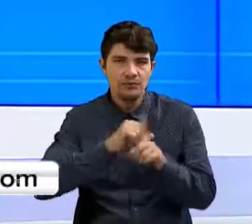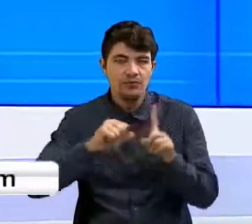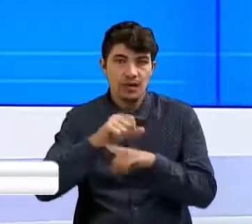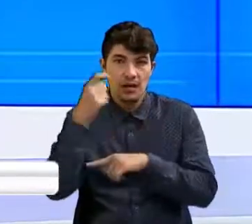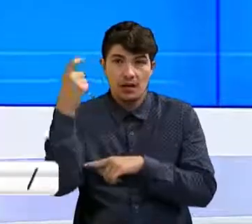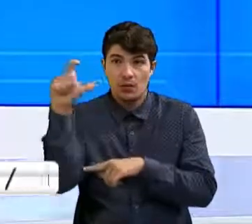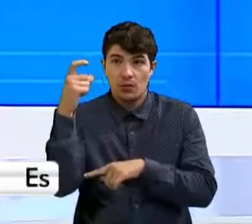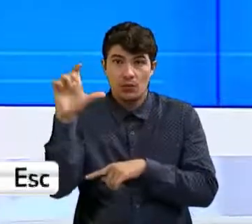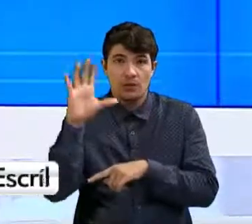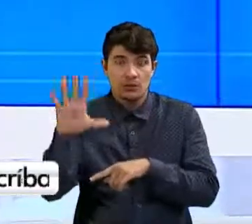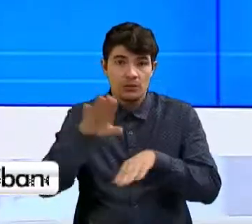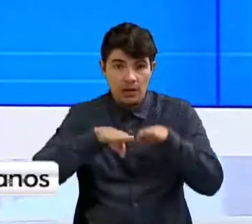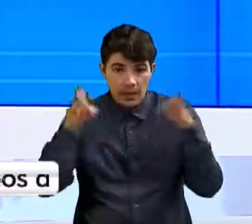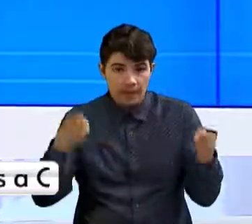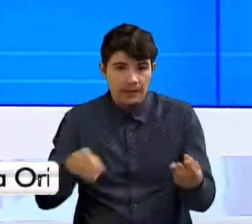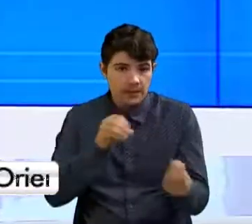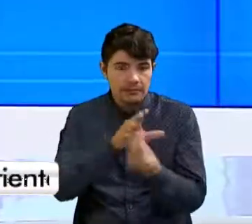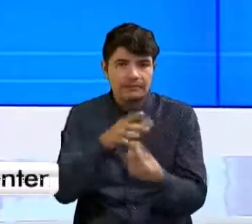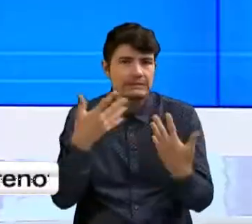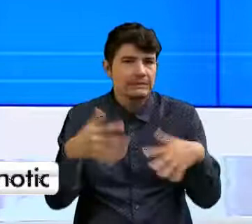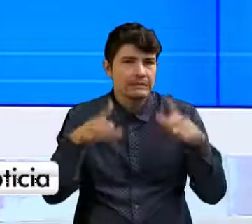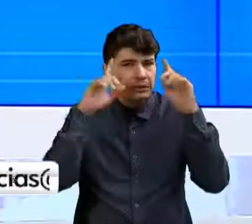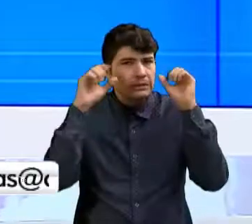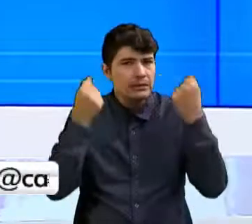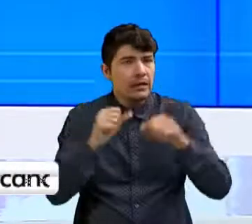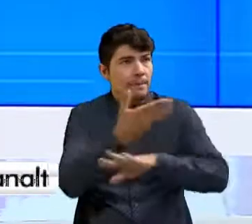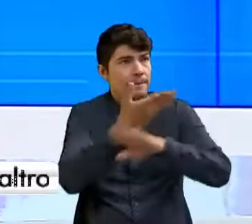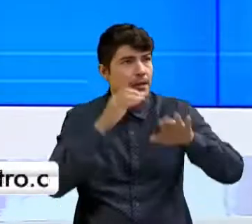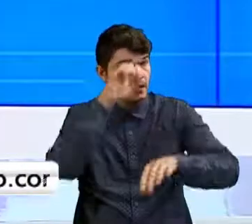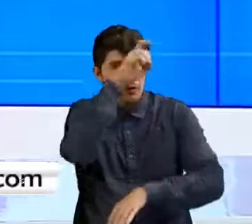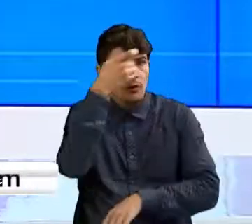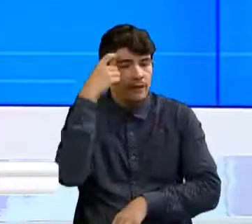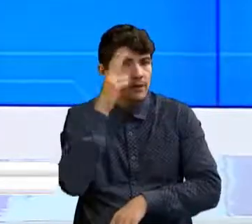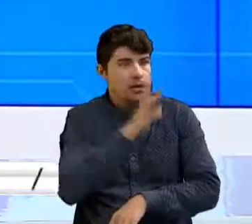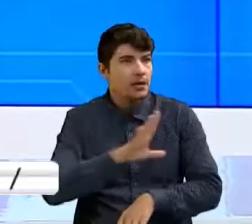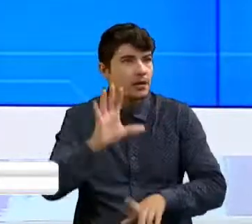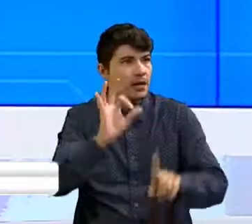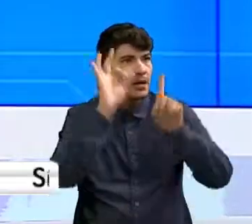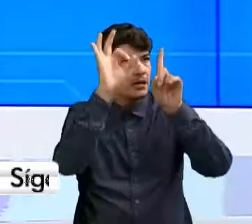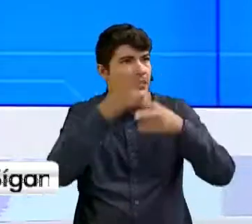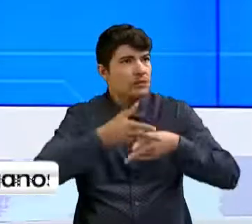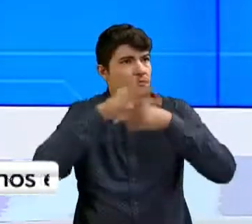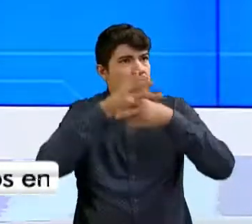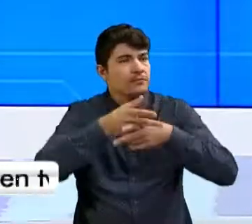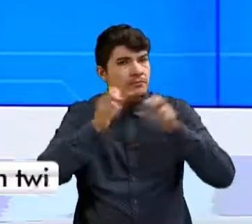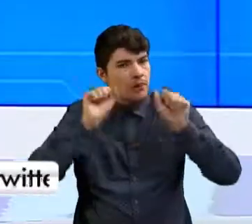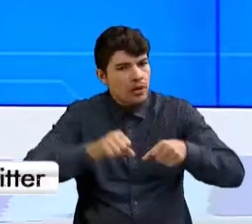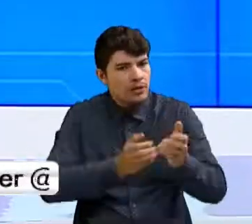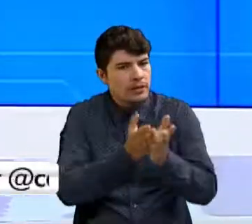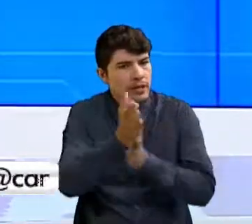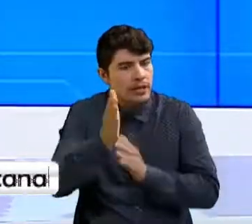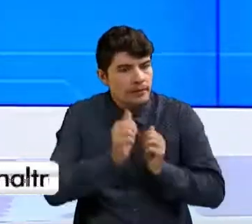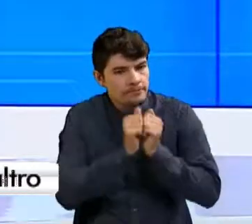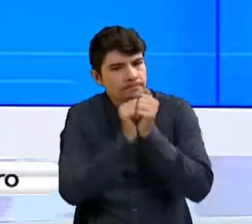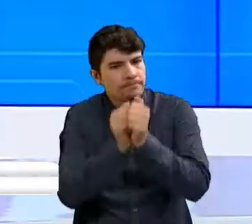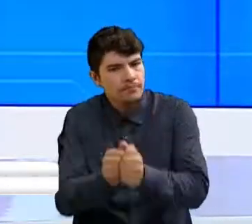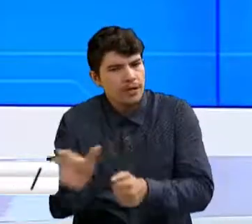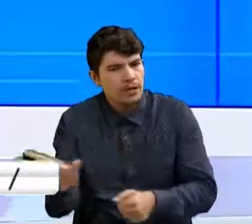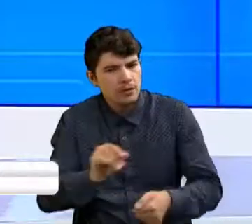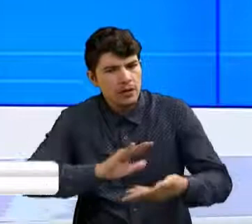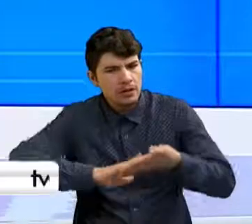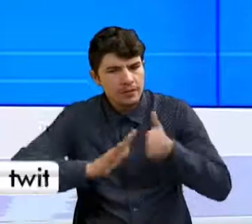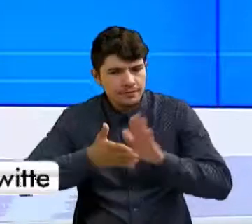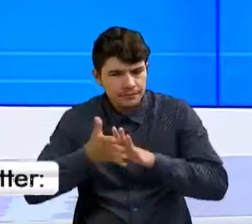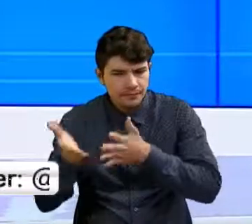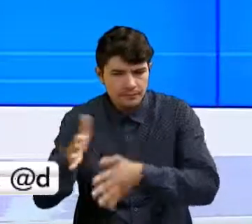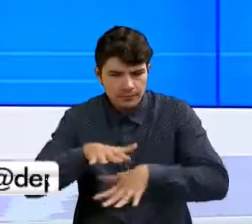cúcuta la mesa de víctimas mostró su preocupación y pidió al gobierno nacional garantías de seguridad para seguir haciendo acompañamientos a las comunidades